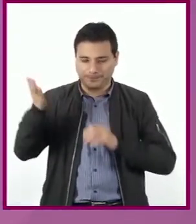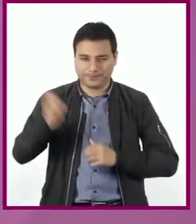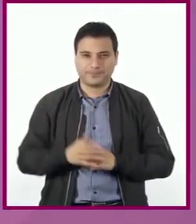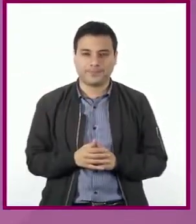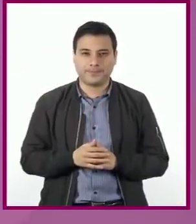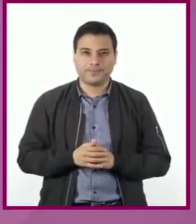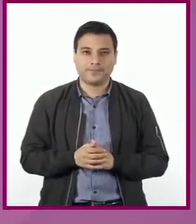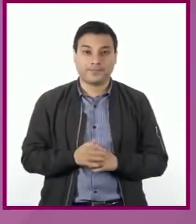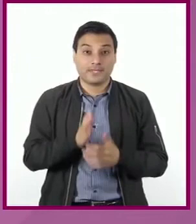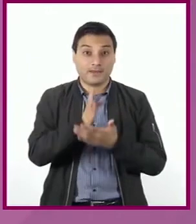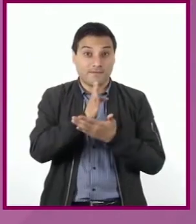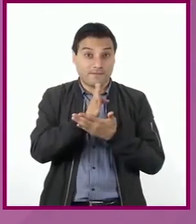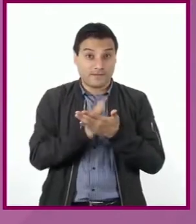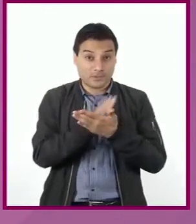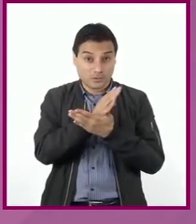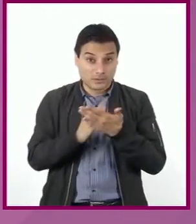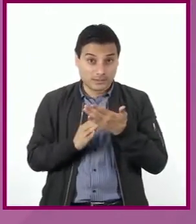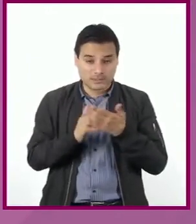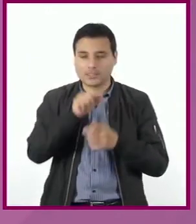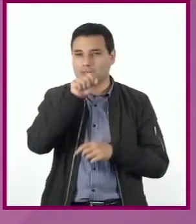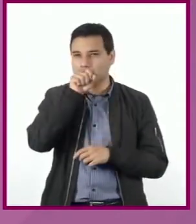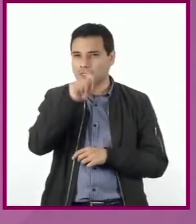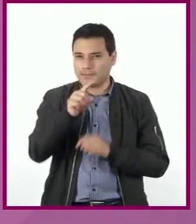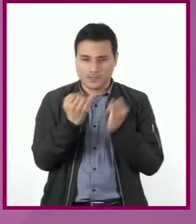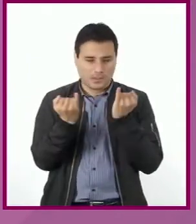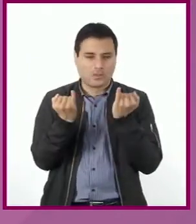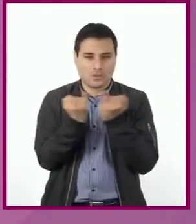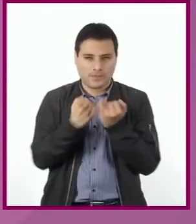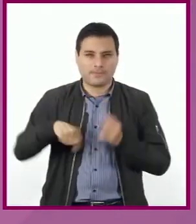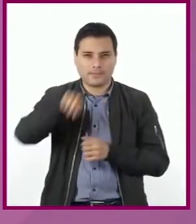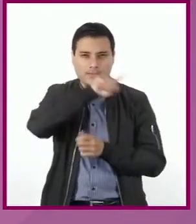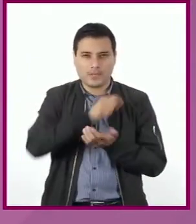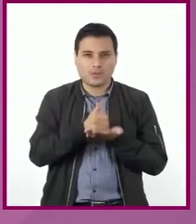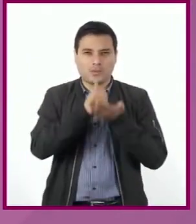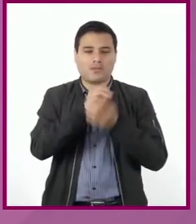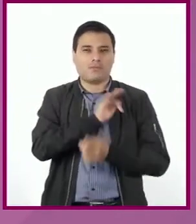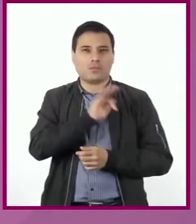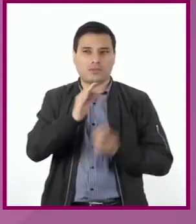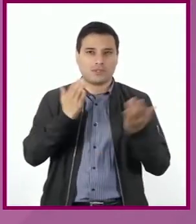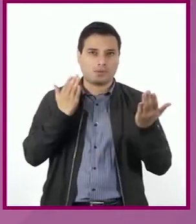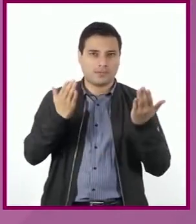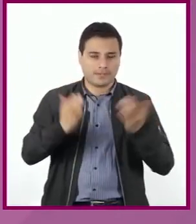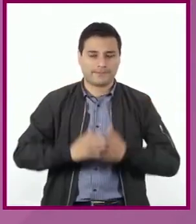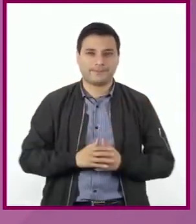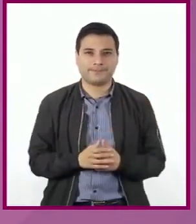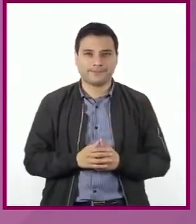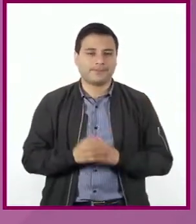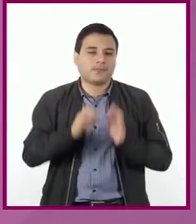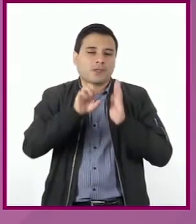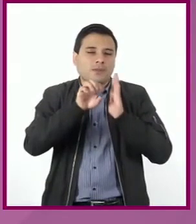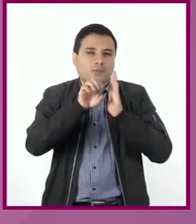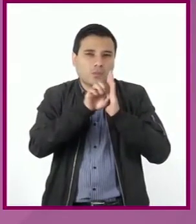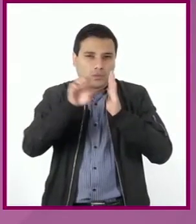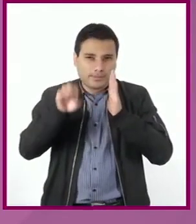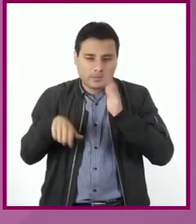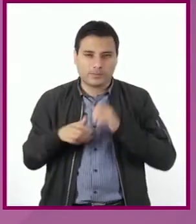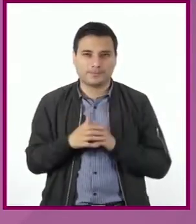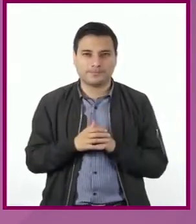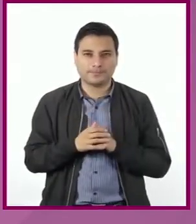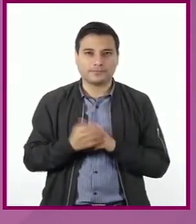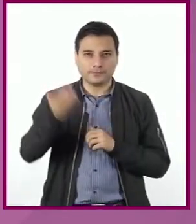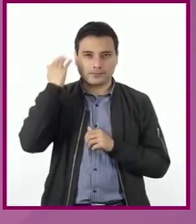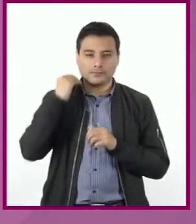Las fracciones también representan una razón que nos permite comparar magnitudes diferentes. Por ejemplo, en el censo